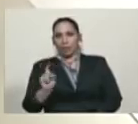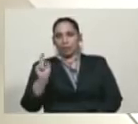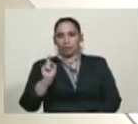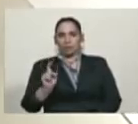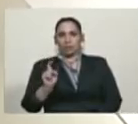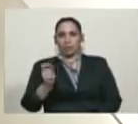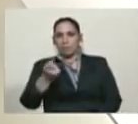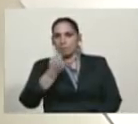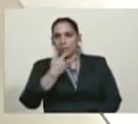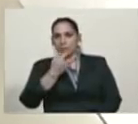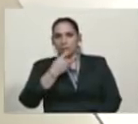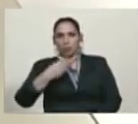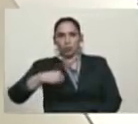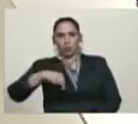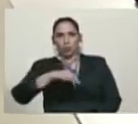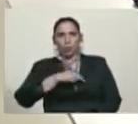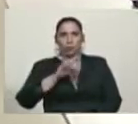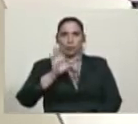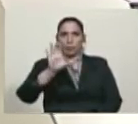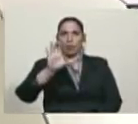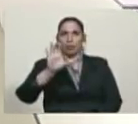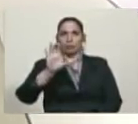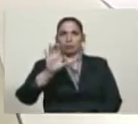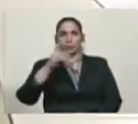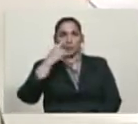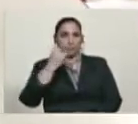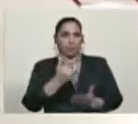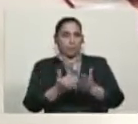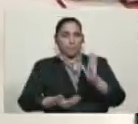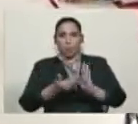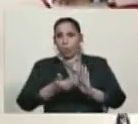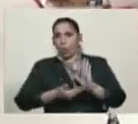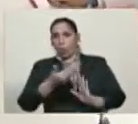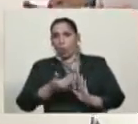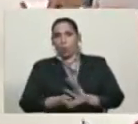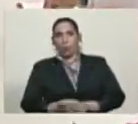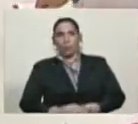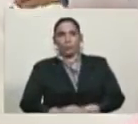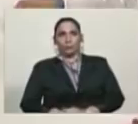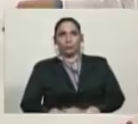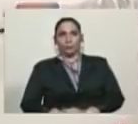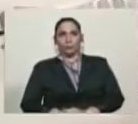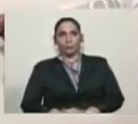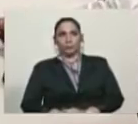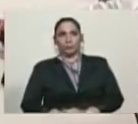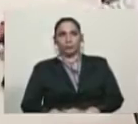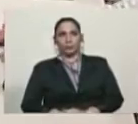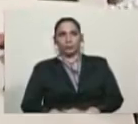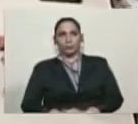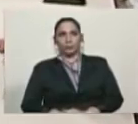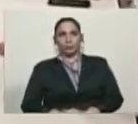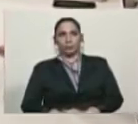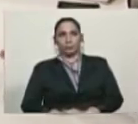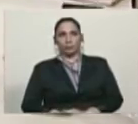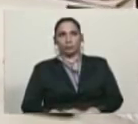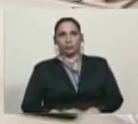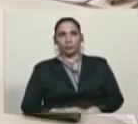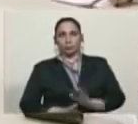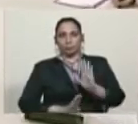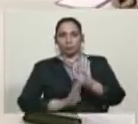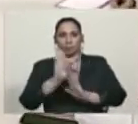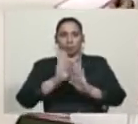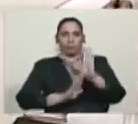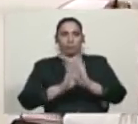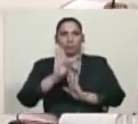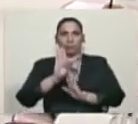medicamentos a nuestro país fíjense ustedes tan importante lo que es el desarrollo